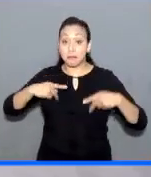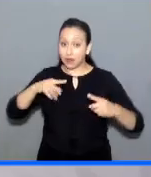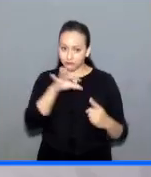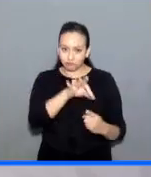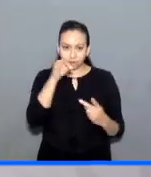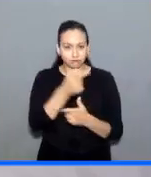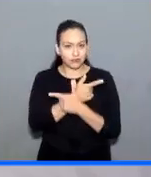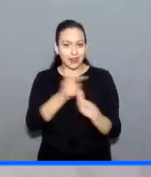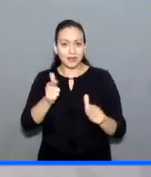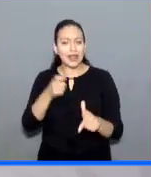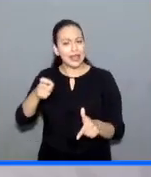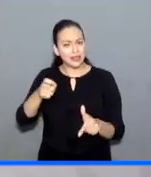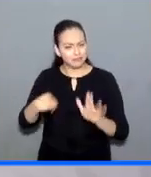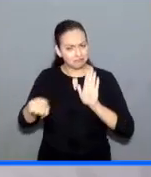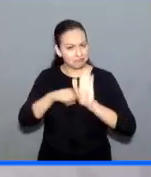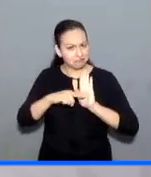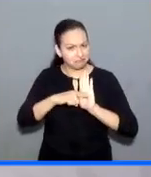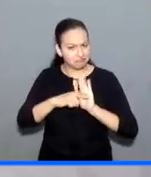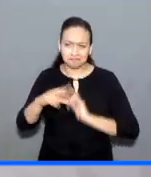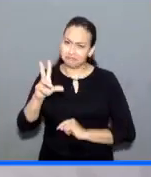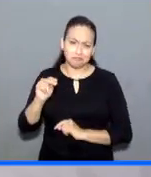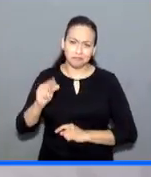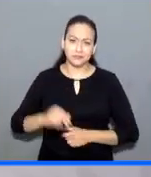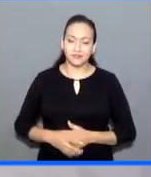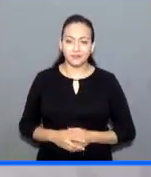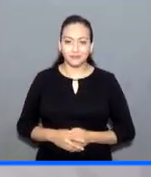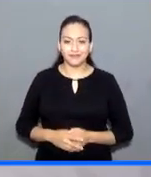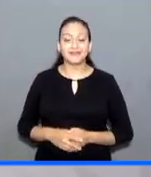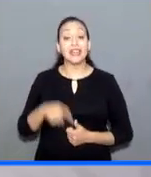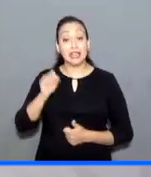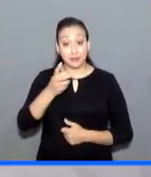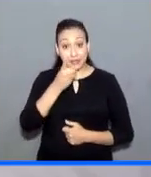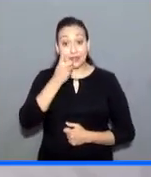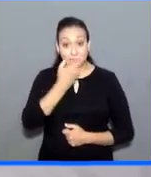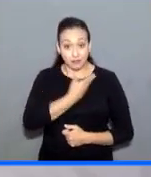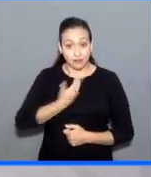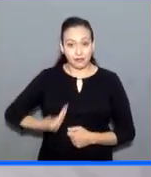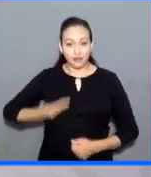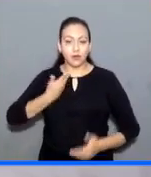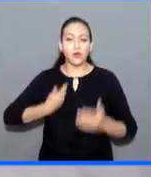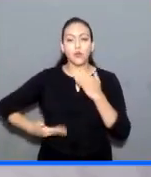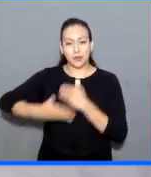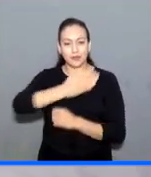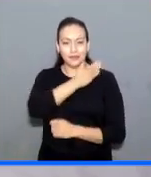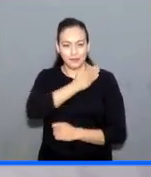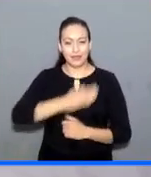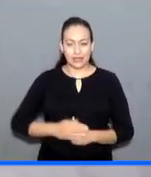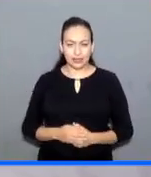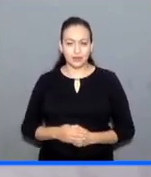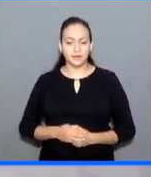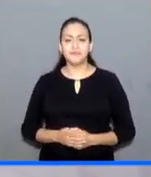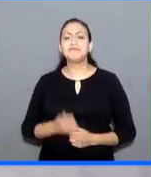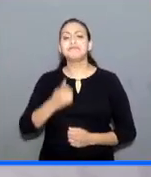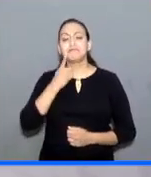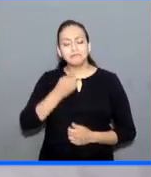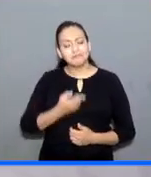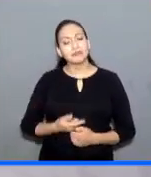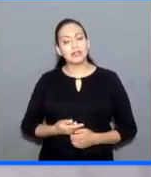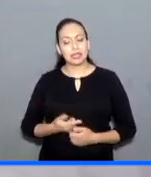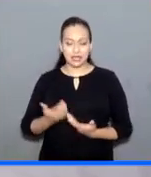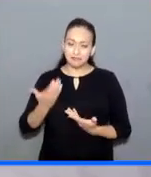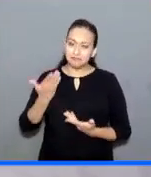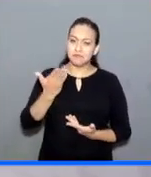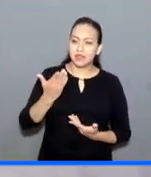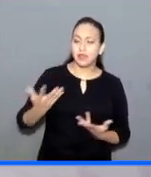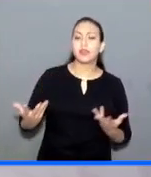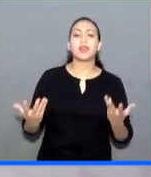efecto negativo para el país. Asimismo, la presidenta Claudia Sheinbaum reiteró su llamado a consolidar el nuevo Poder